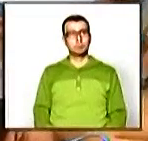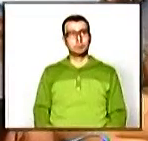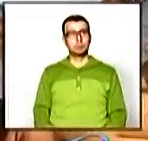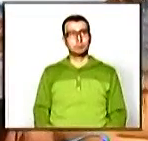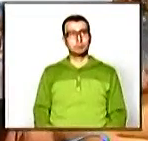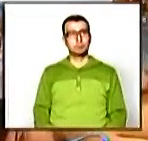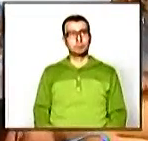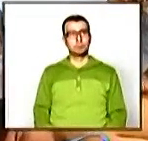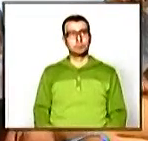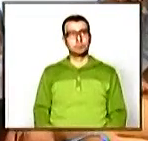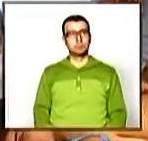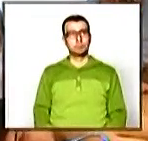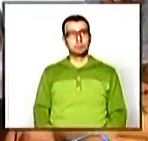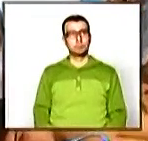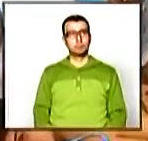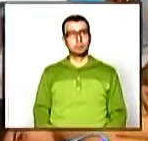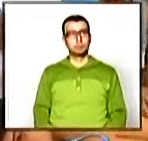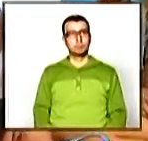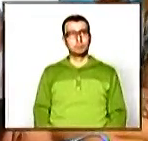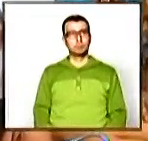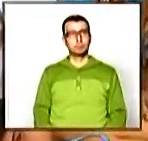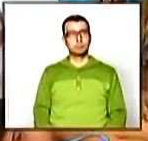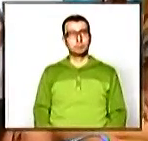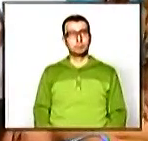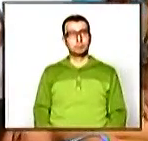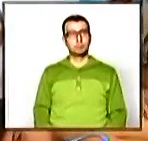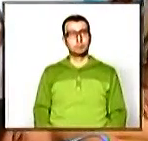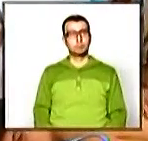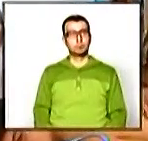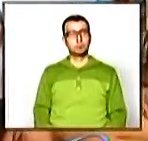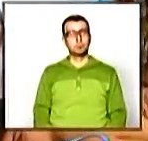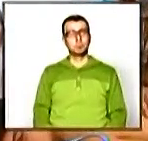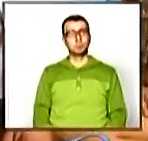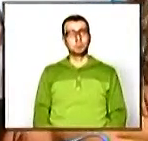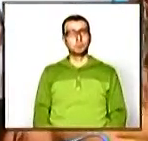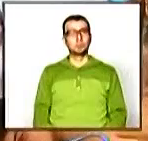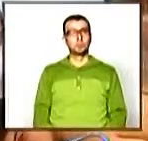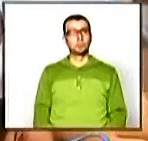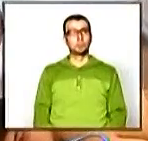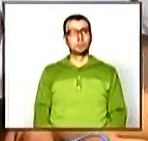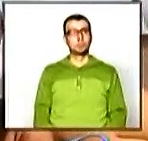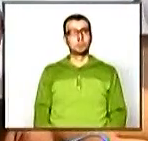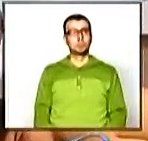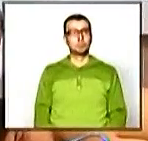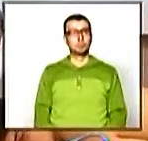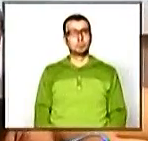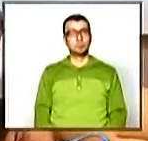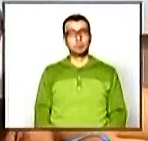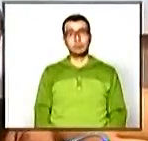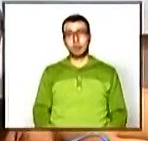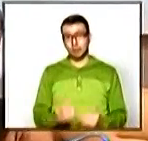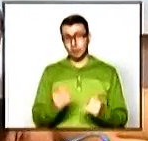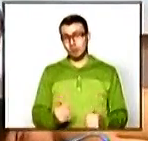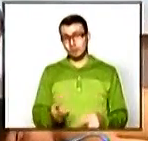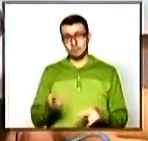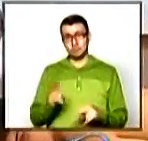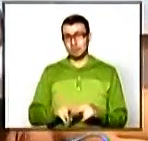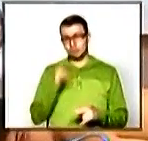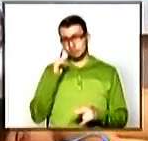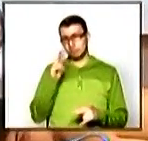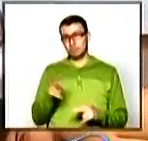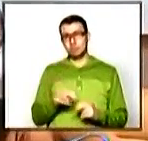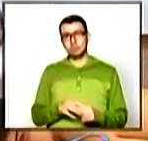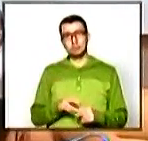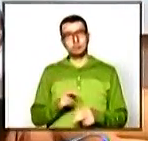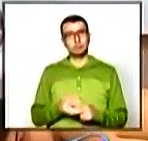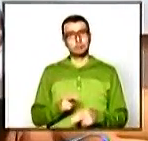inhala, exhala. Muy bien. La siguiente técnica que vamos a ver se llama